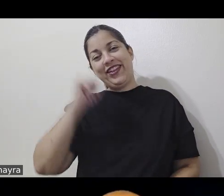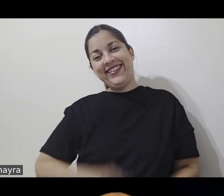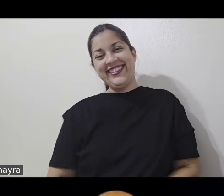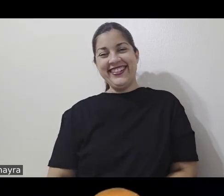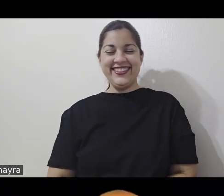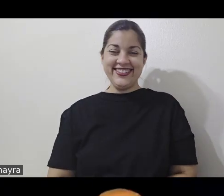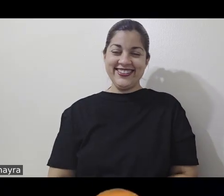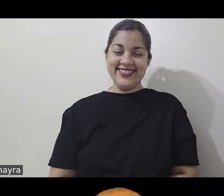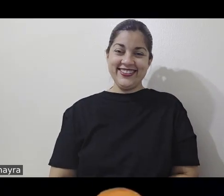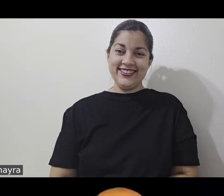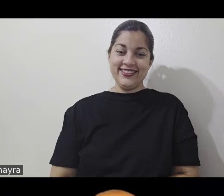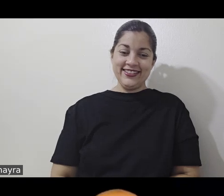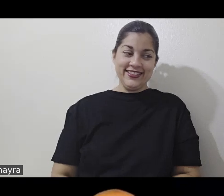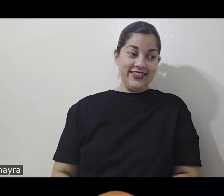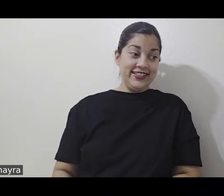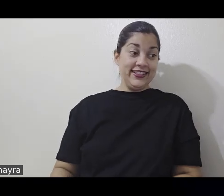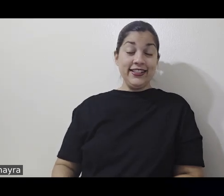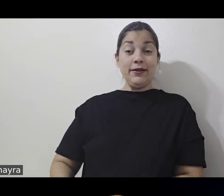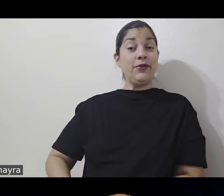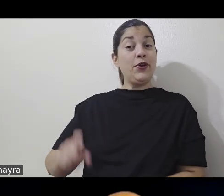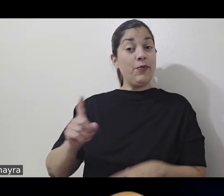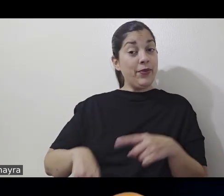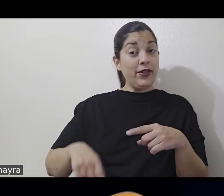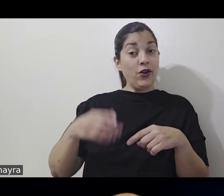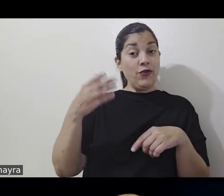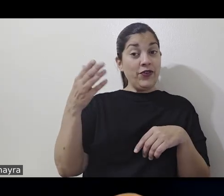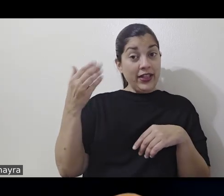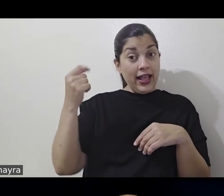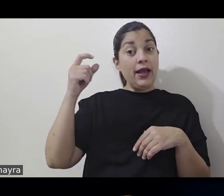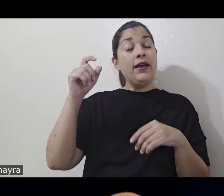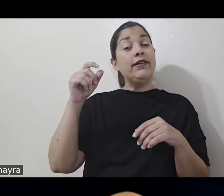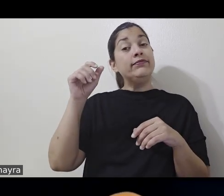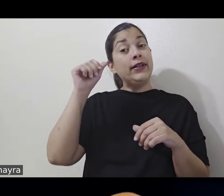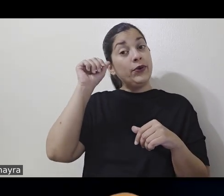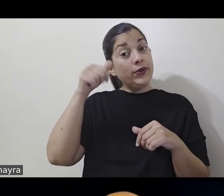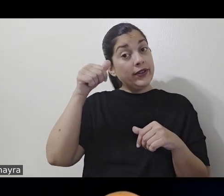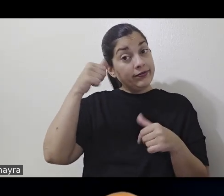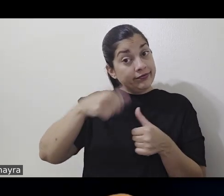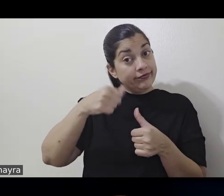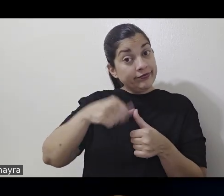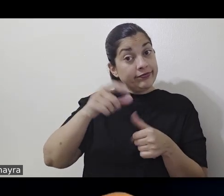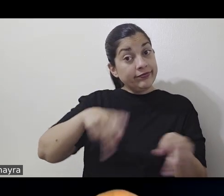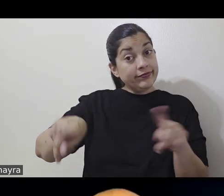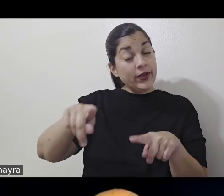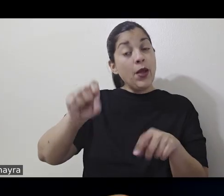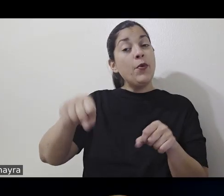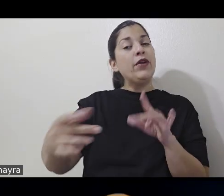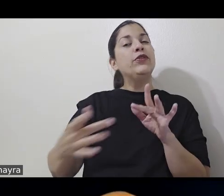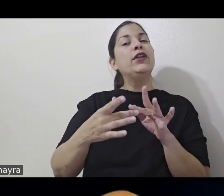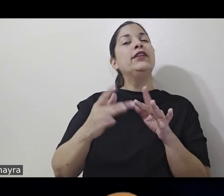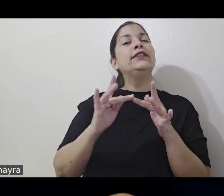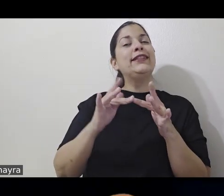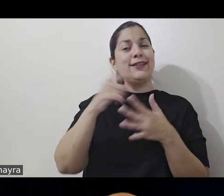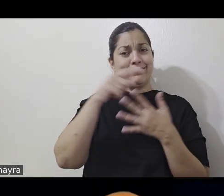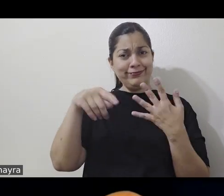Ay, Dios mío. Escribiendo lo que no se nos puede olvidar es recordar a la gente que puede encontrarnos en nuestras plataformas y nuestras